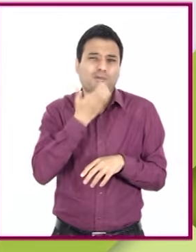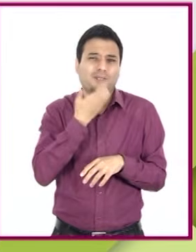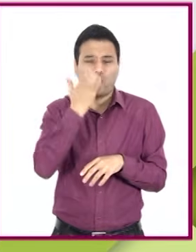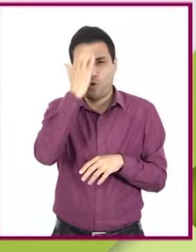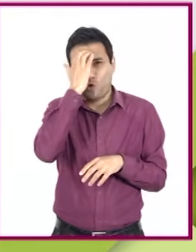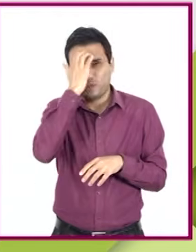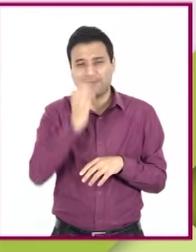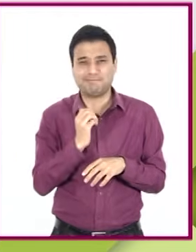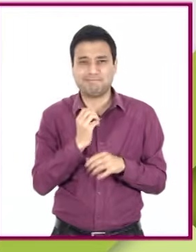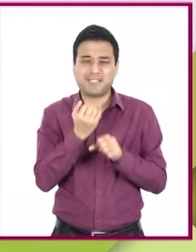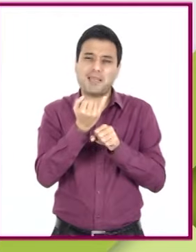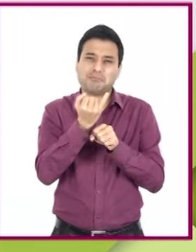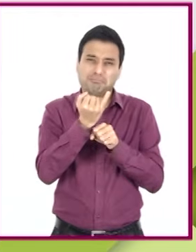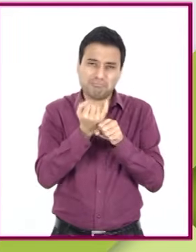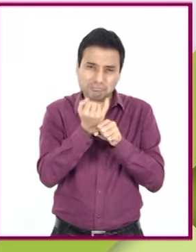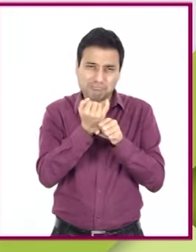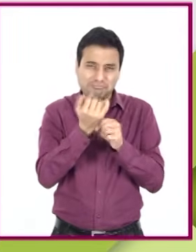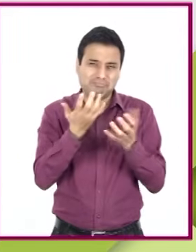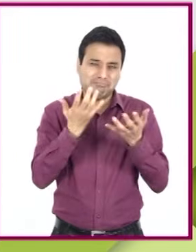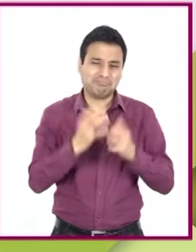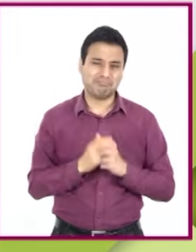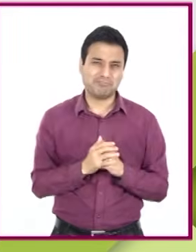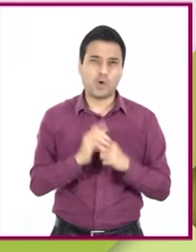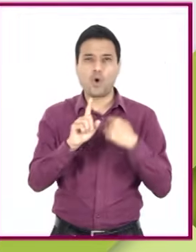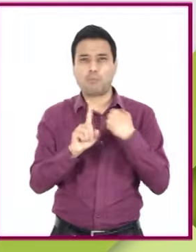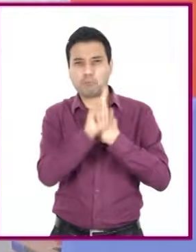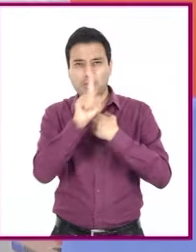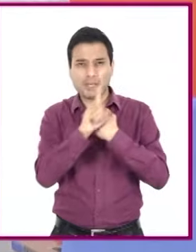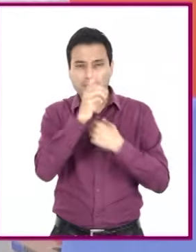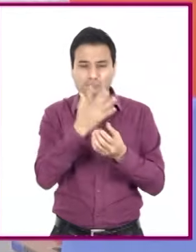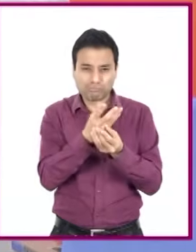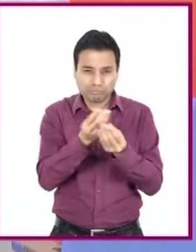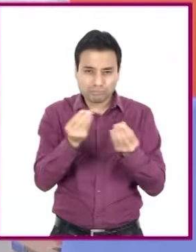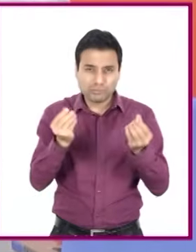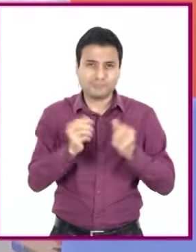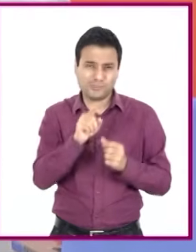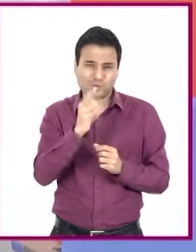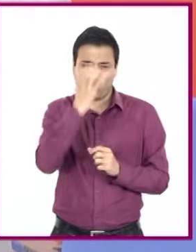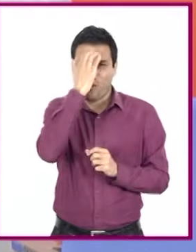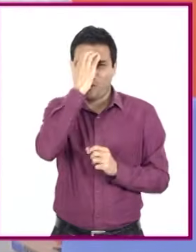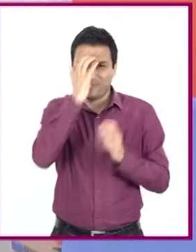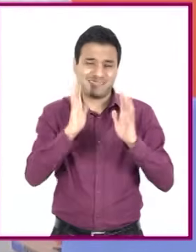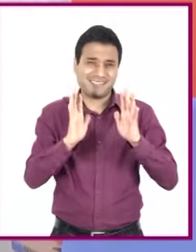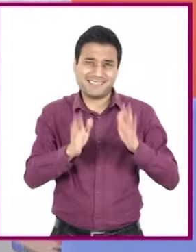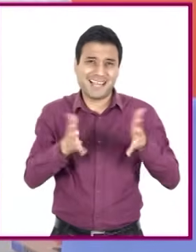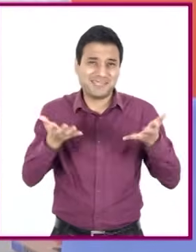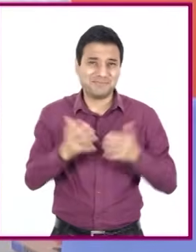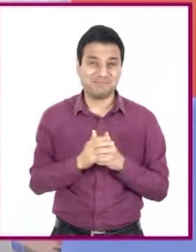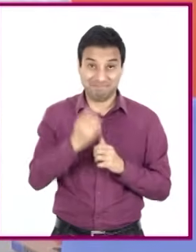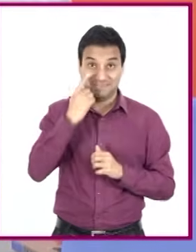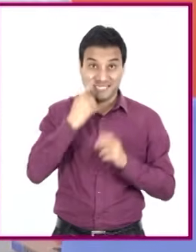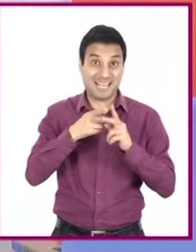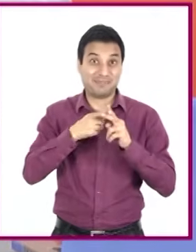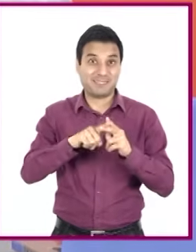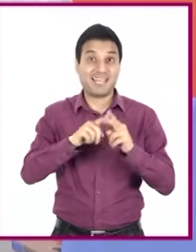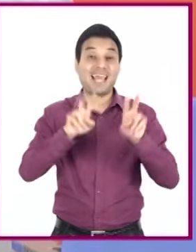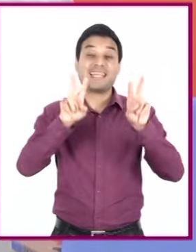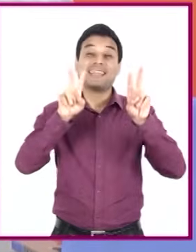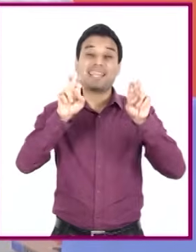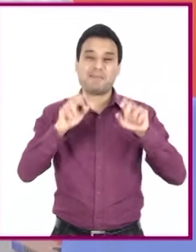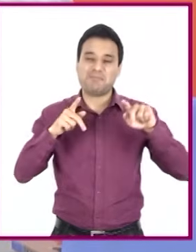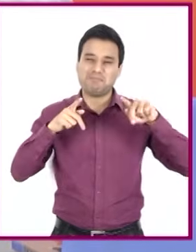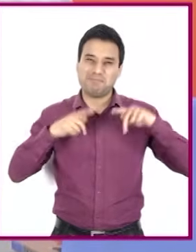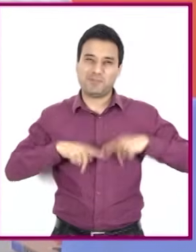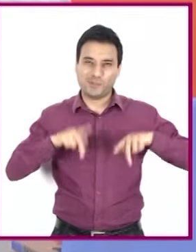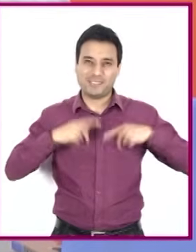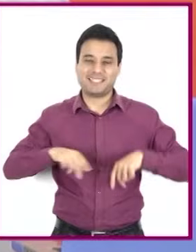investigan algo que no conocen o resuelven un problema determinado. Exactamente. Comencemos con un tema de interés y